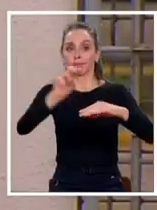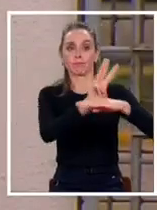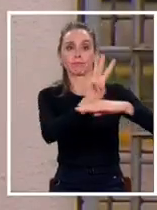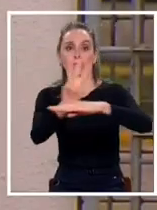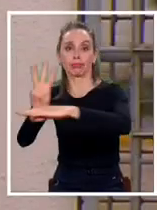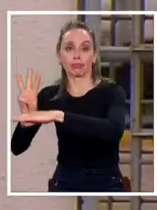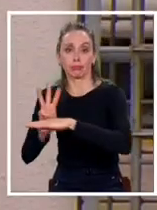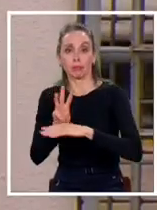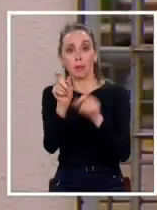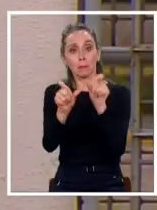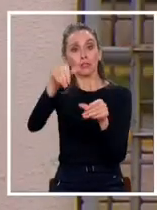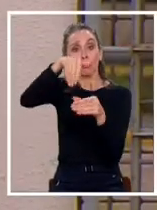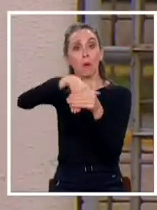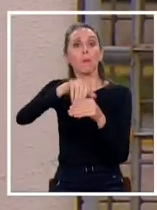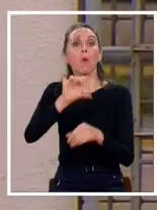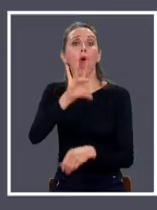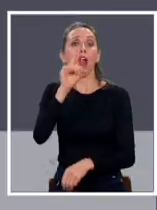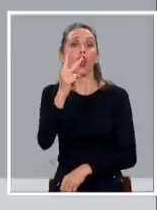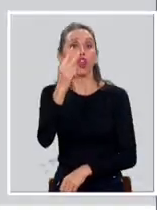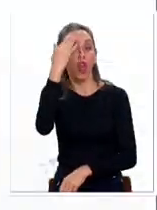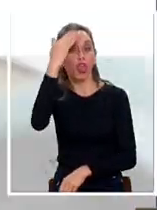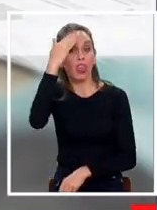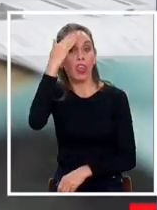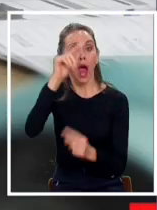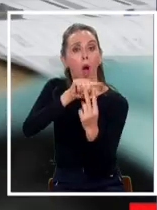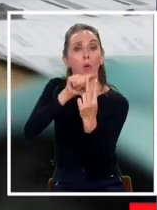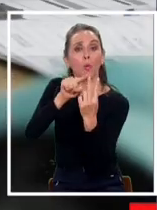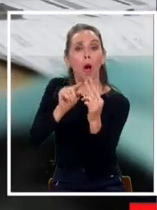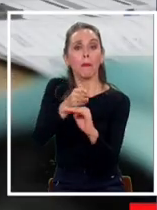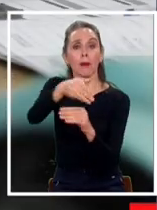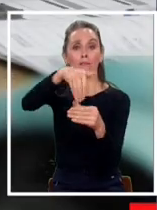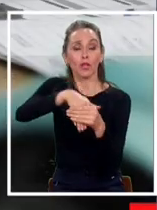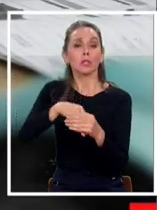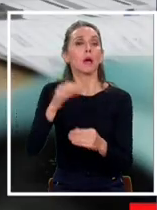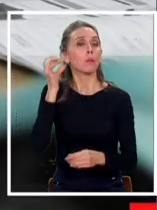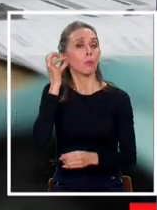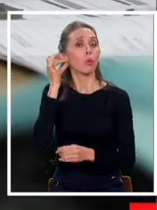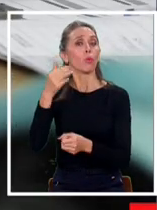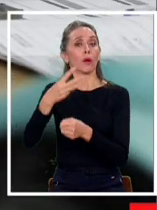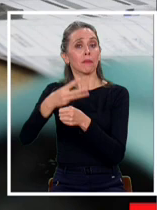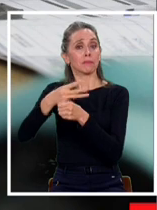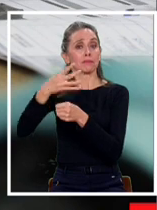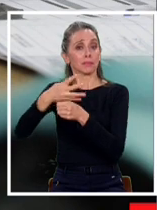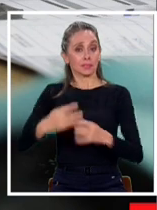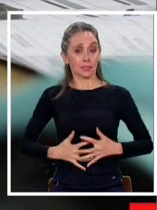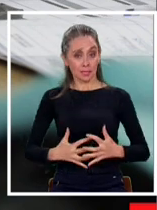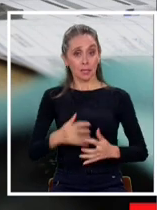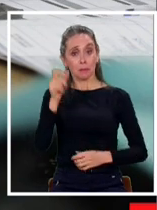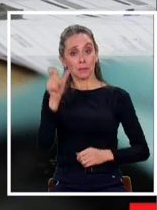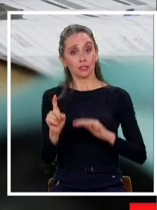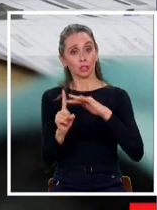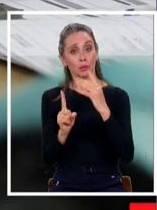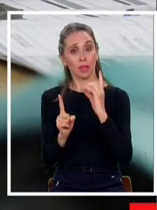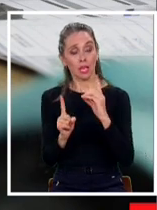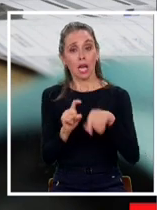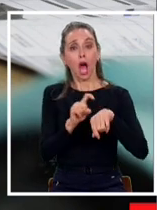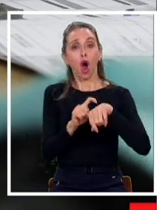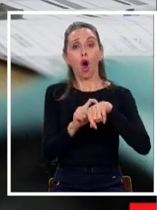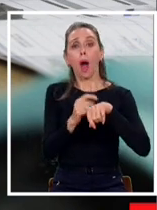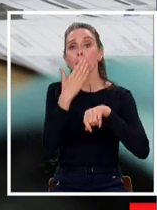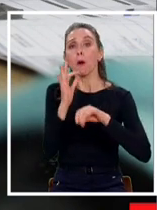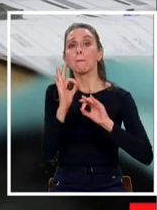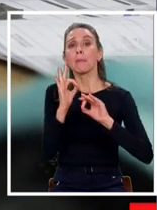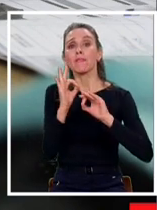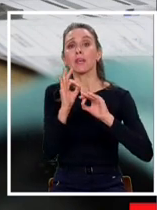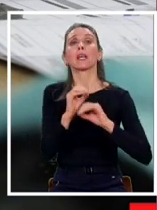electores tendrán dos días para sufragar. Los adultos mayores, embarazadas y personas en situación de discapacidad tendrán horario preferente